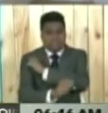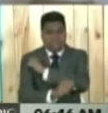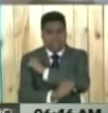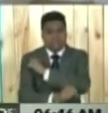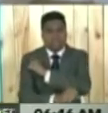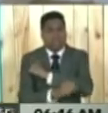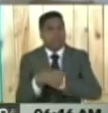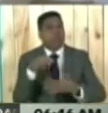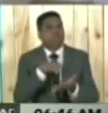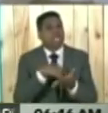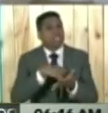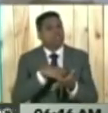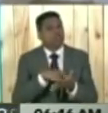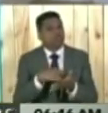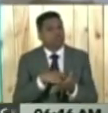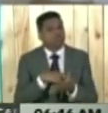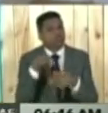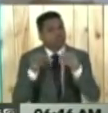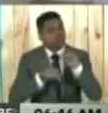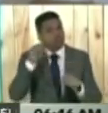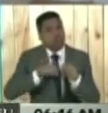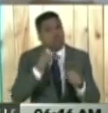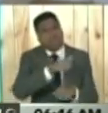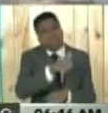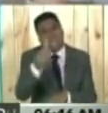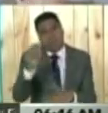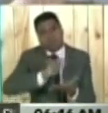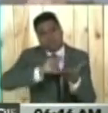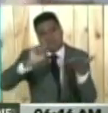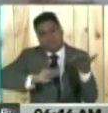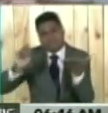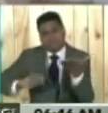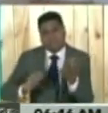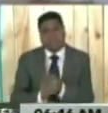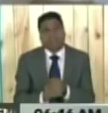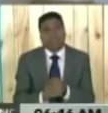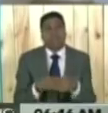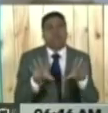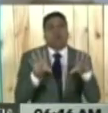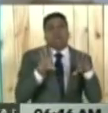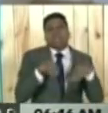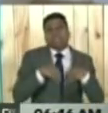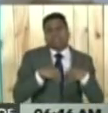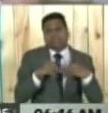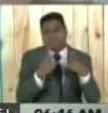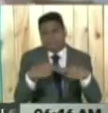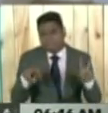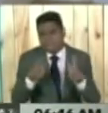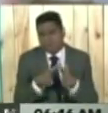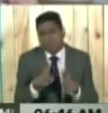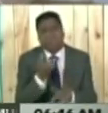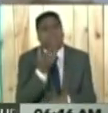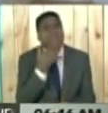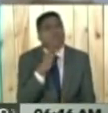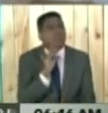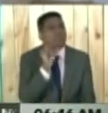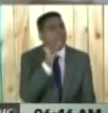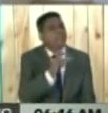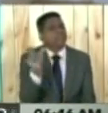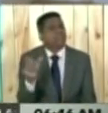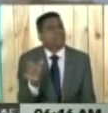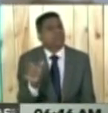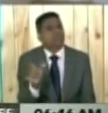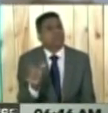pone en duda todas y cada una de las firmas. Todas y cada una, claro. No es acéptame las válidas. ¿Qué sabe uno de gente que, así